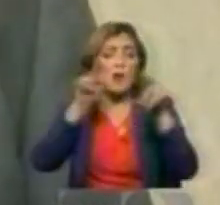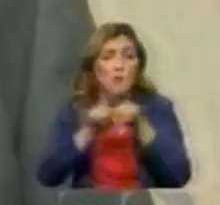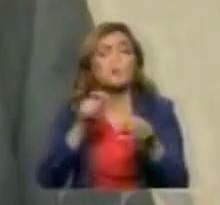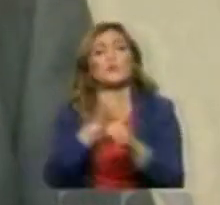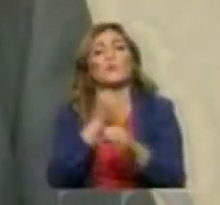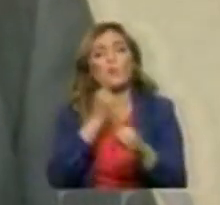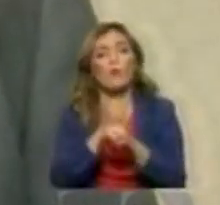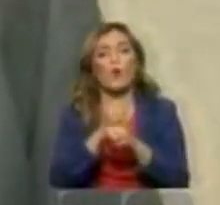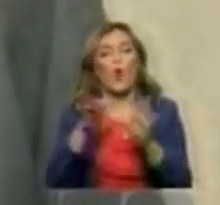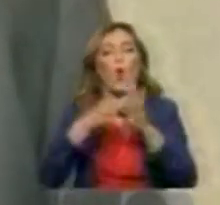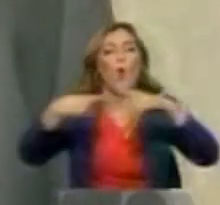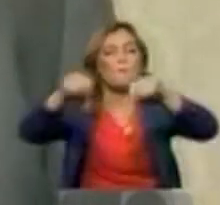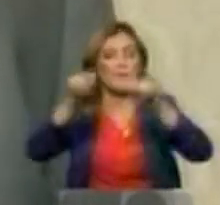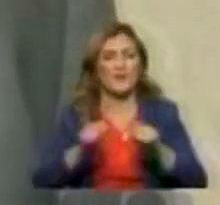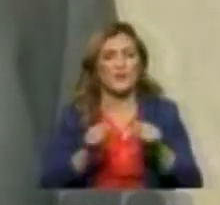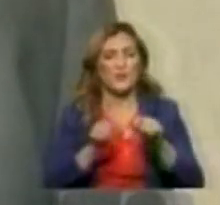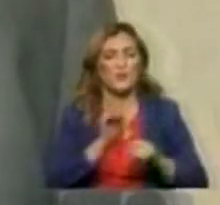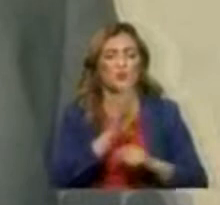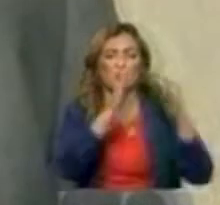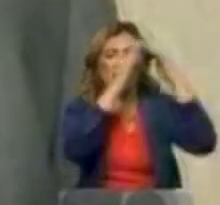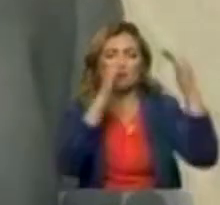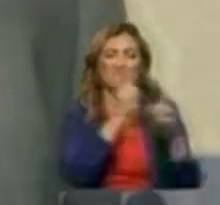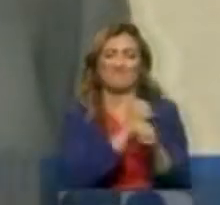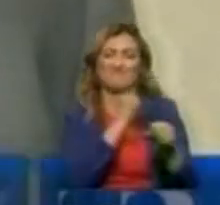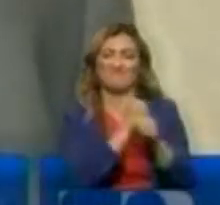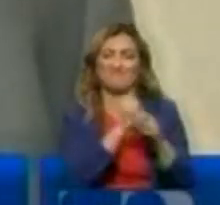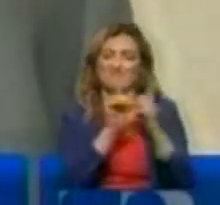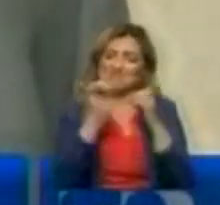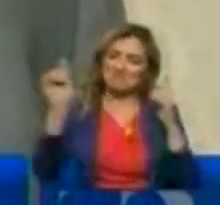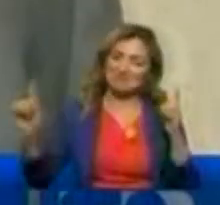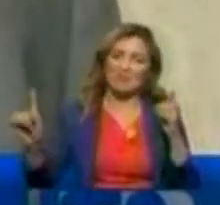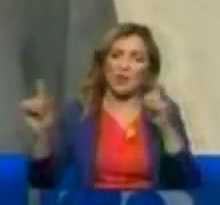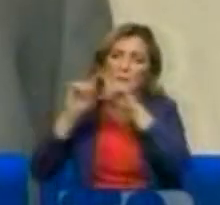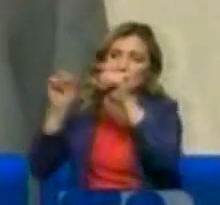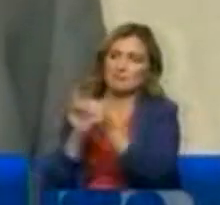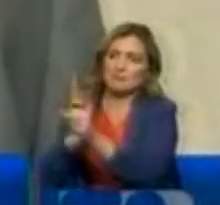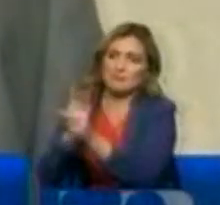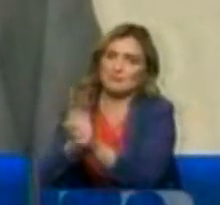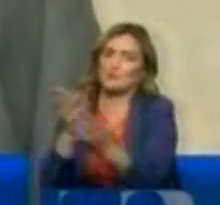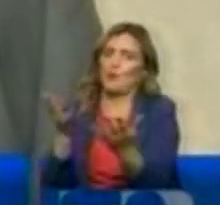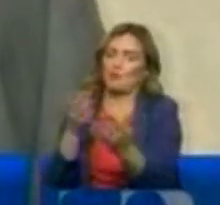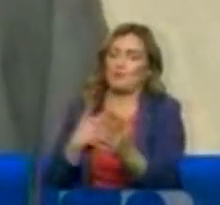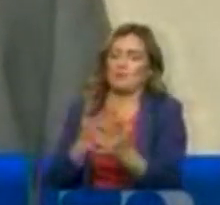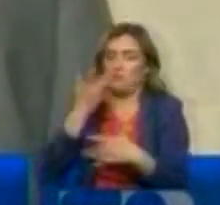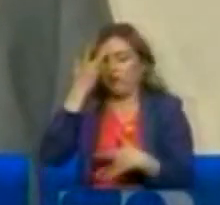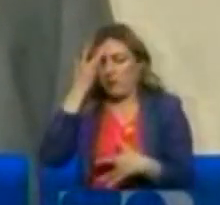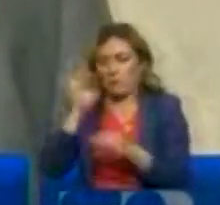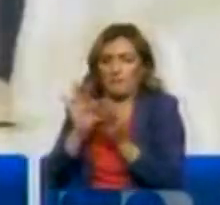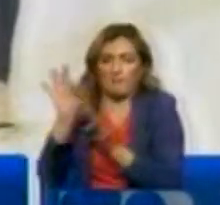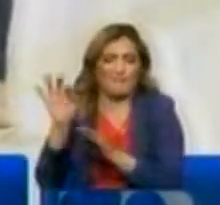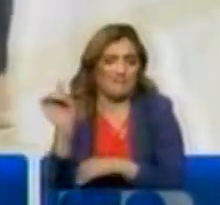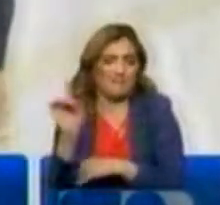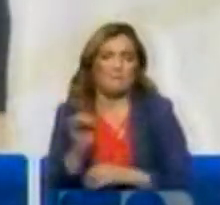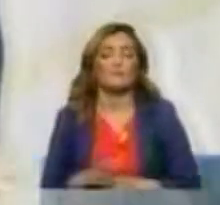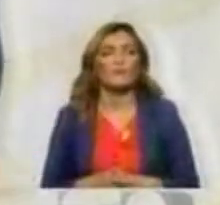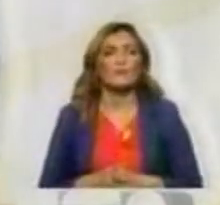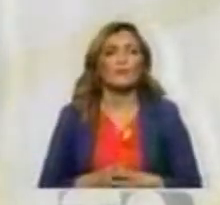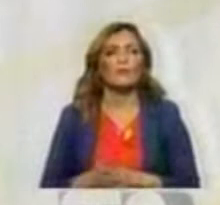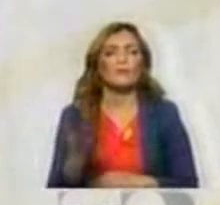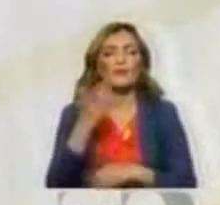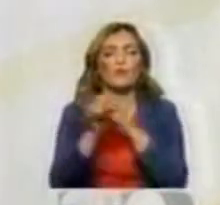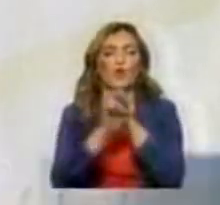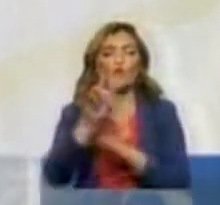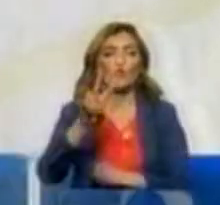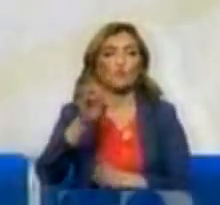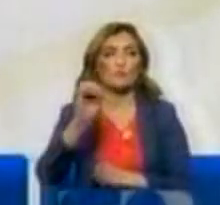sus trabajadores convenios para poder tener esta modalidad habitual y usarla para que mejore las condiciones de sus trabajos desde el 2007